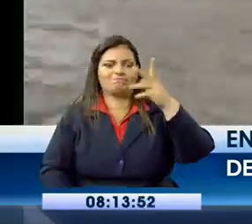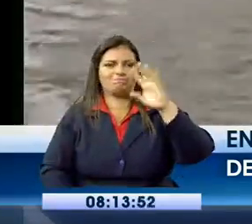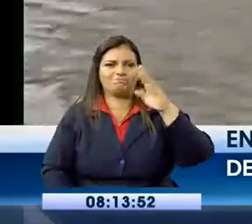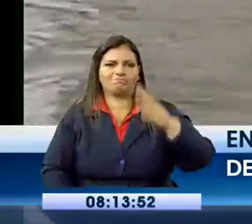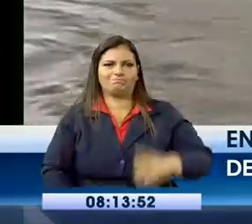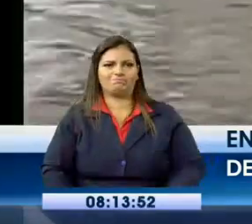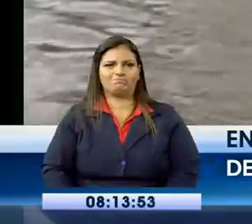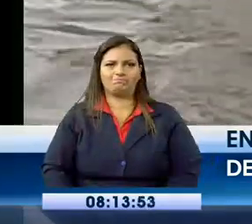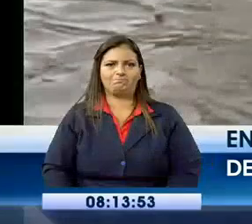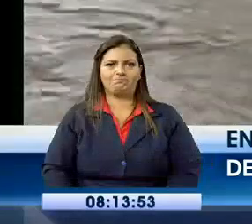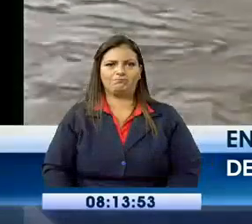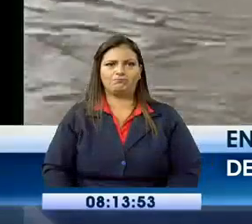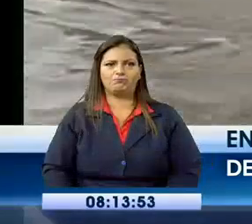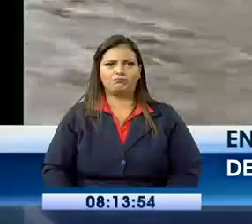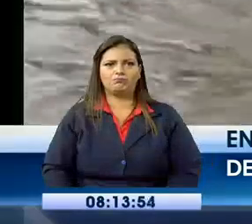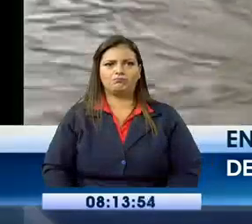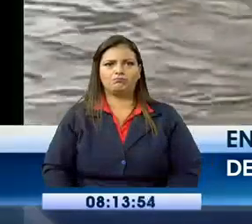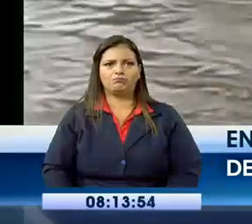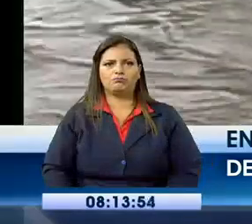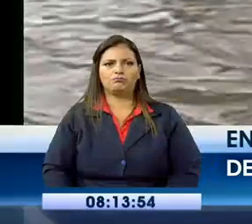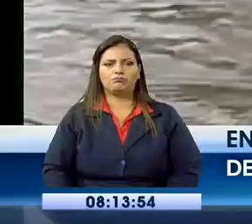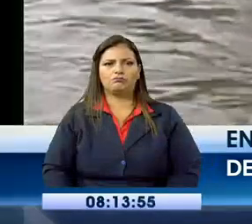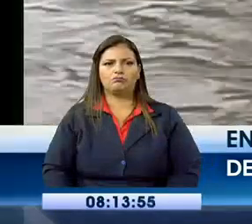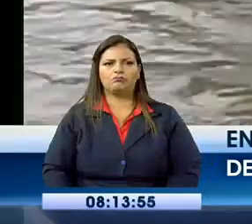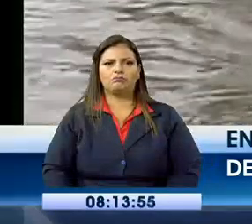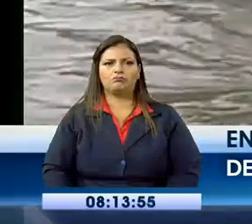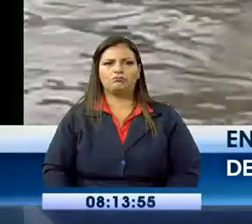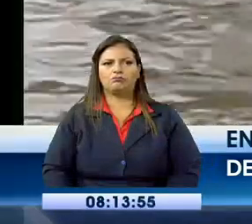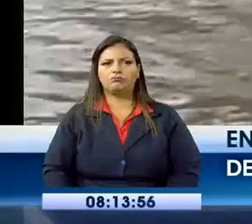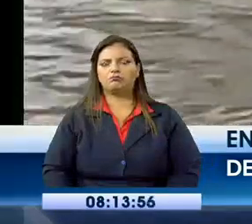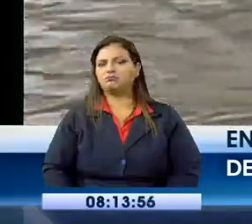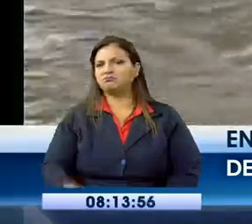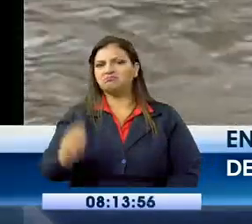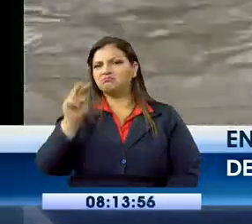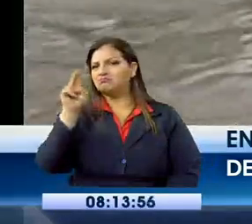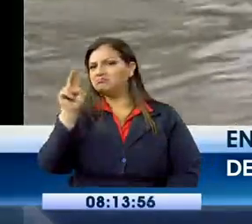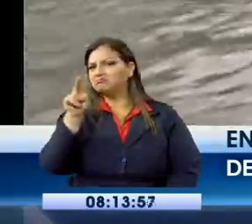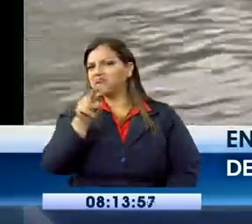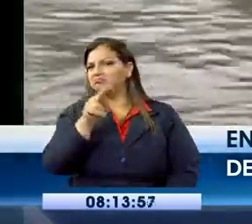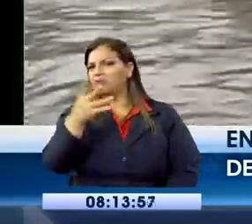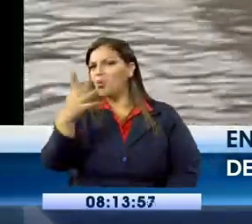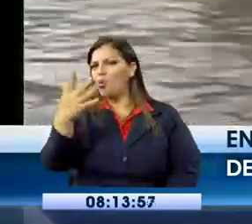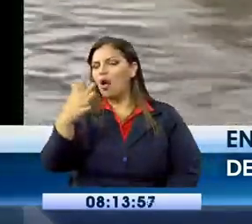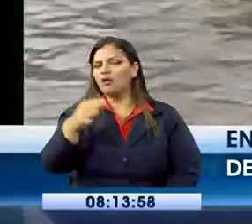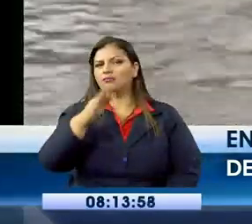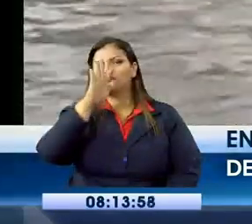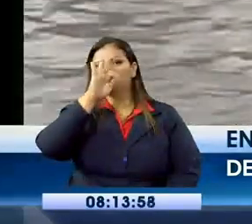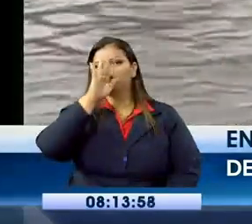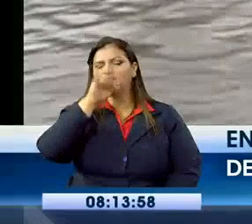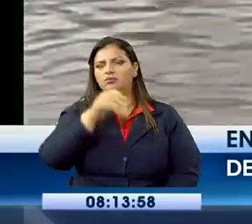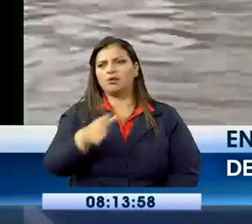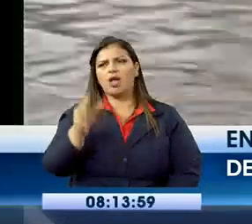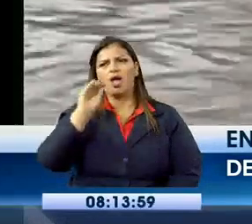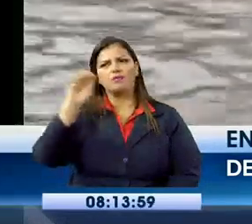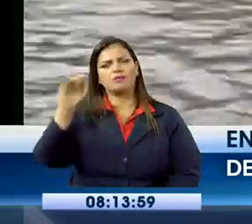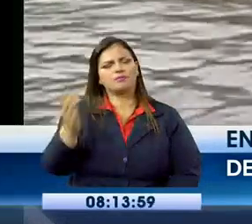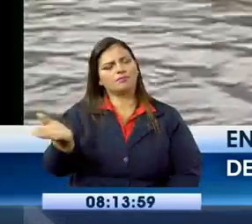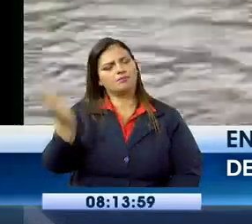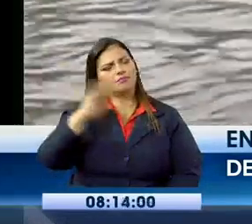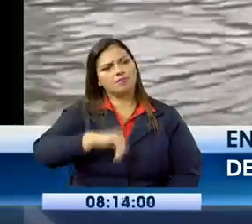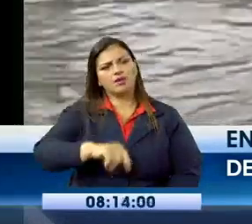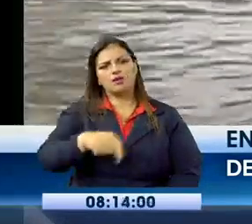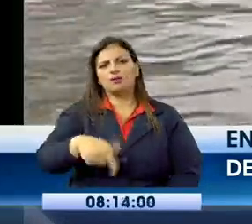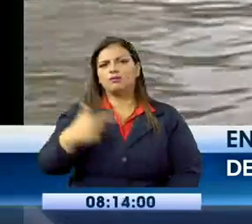de ir de un extremo al otro. No veo personal de la ATM, hago un llamado para que también se hagan presentes porque es